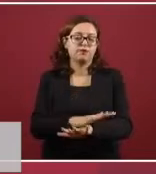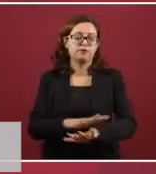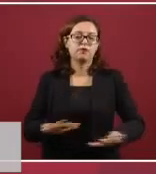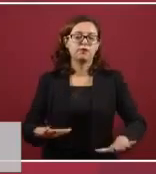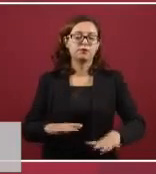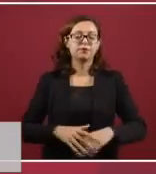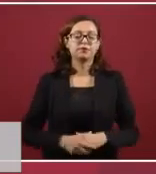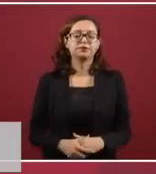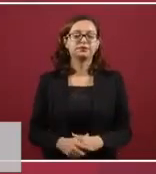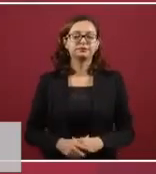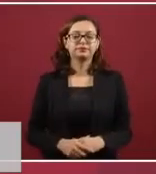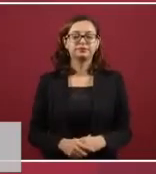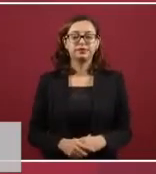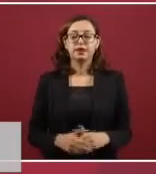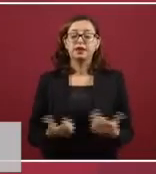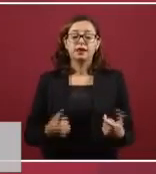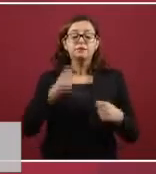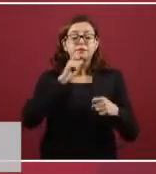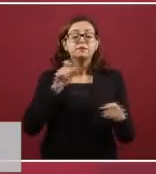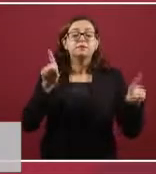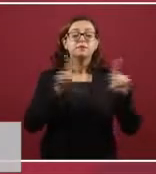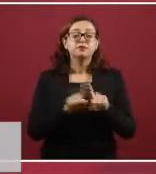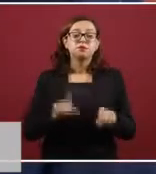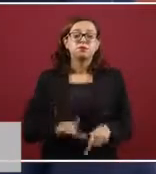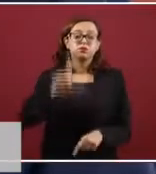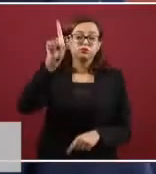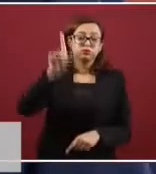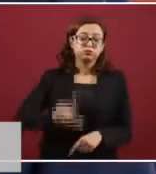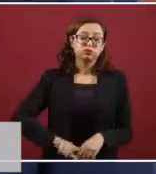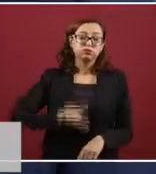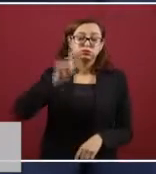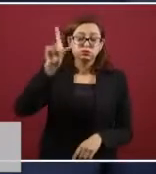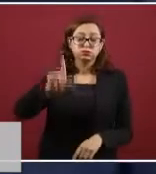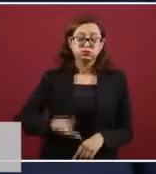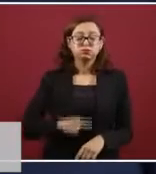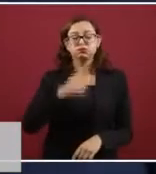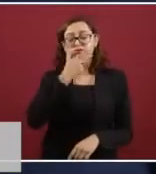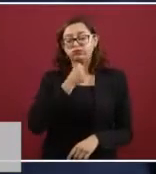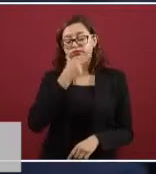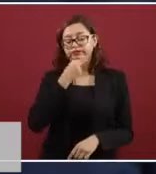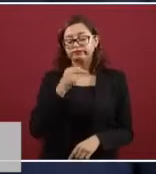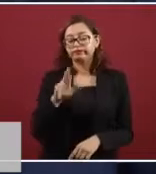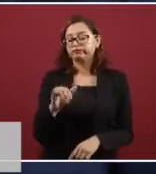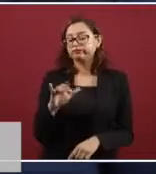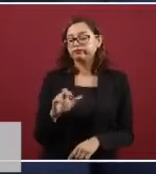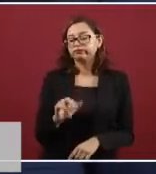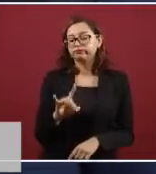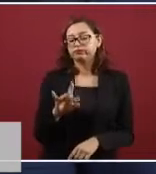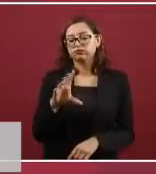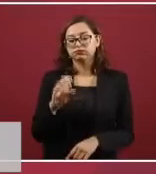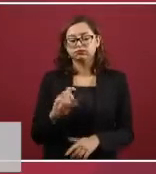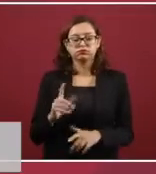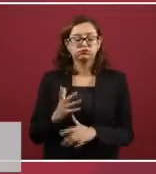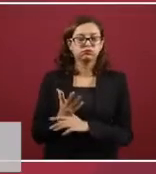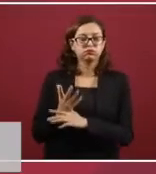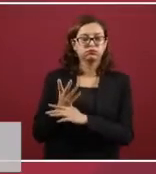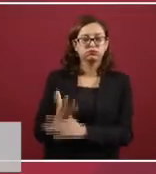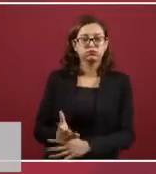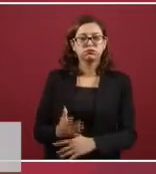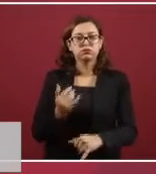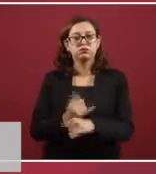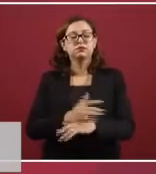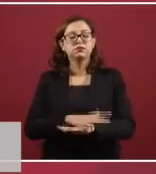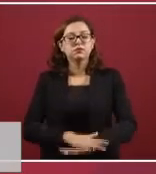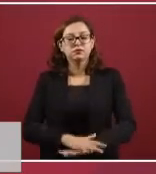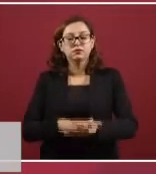Es extraño el planteamiento actual de las calificadoras que tenían una evaluación y desempeño de Pemex que calificaban de muy bueno, y ahora que se publica